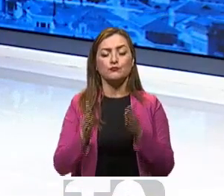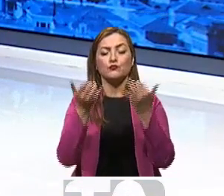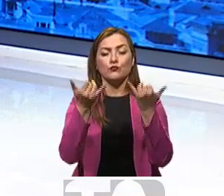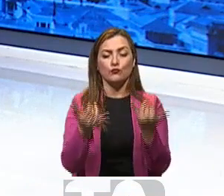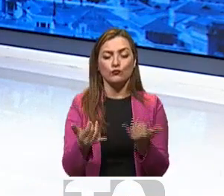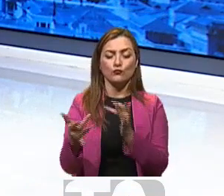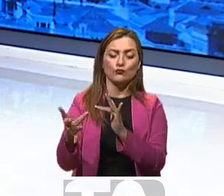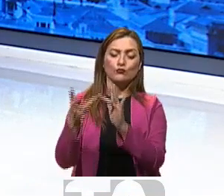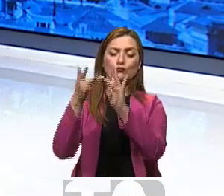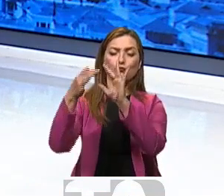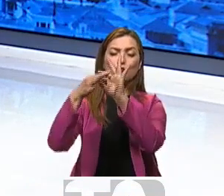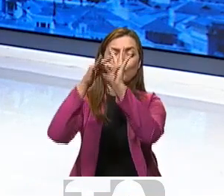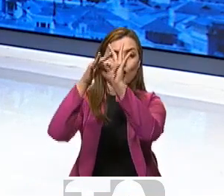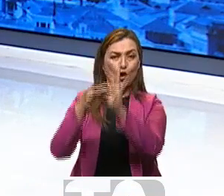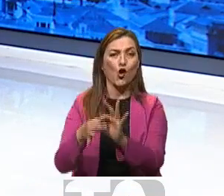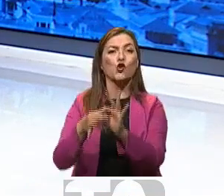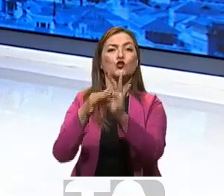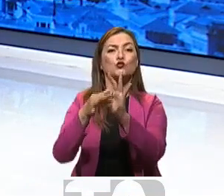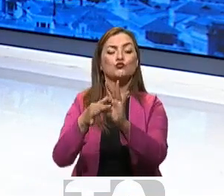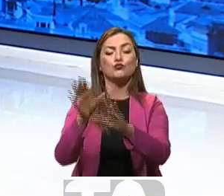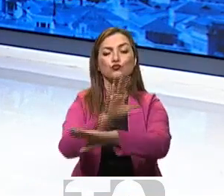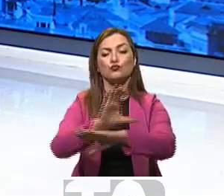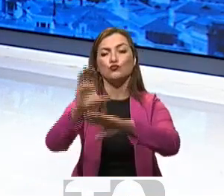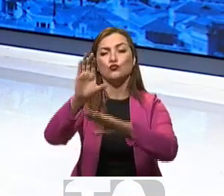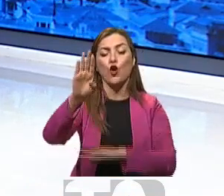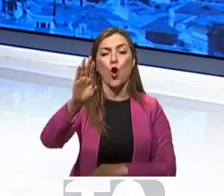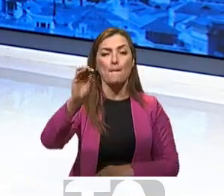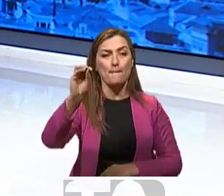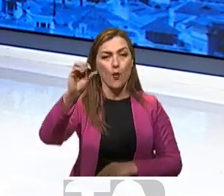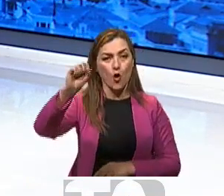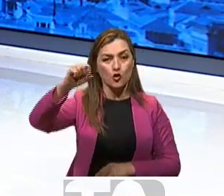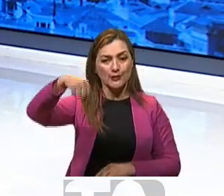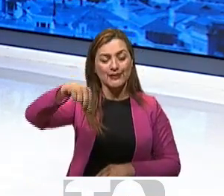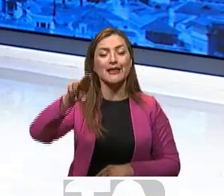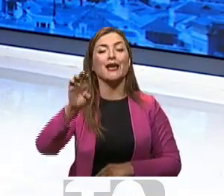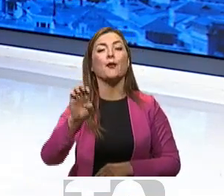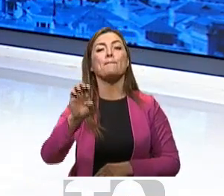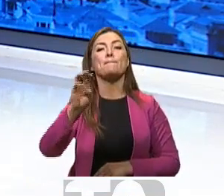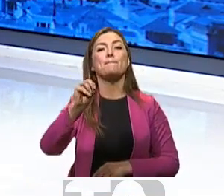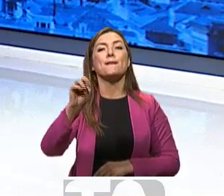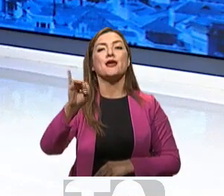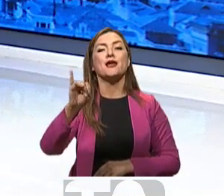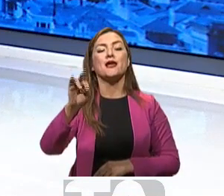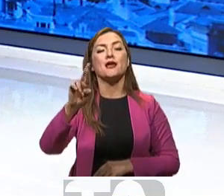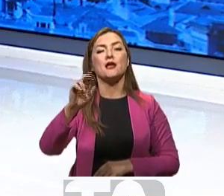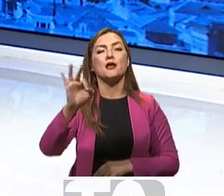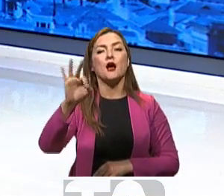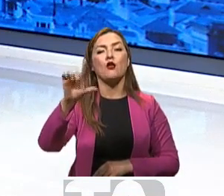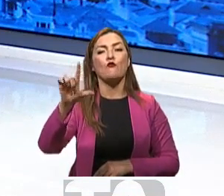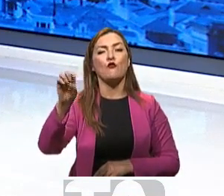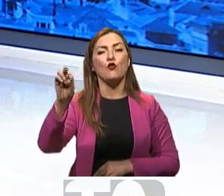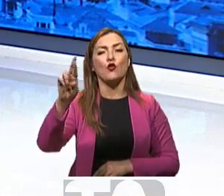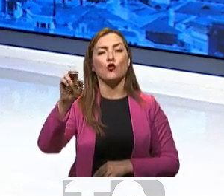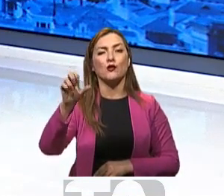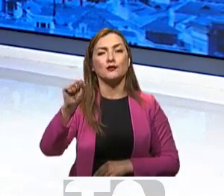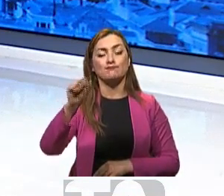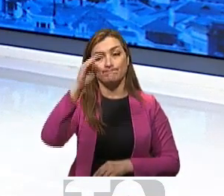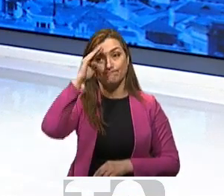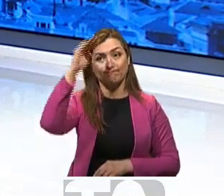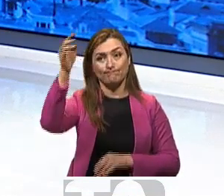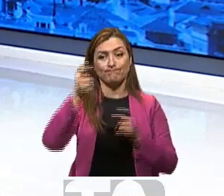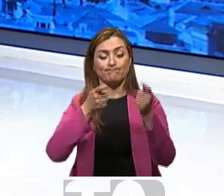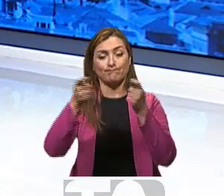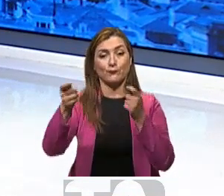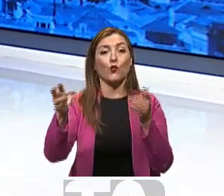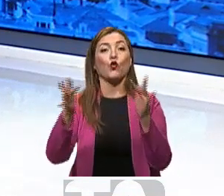a trasladar hasta el bosque de Miraflores en la capital, en donde la policía desde muy temprano realiza un operativo de control. Así que